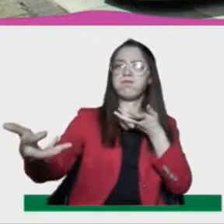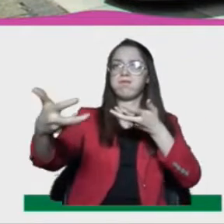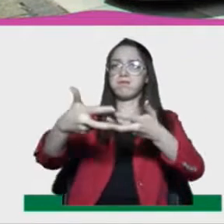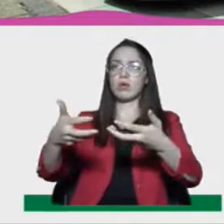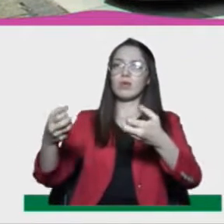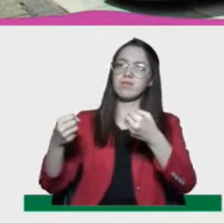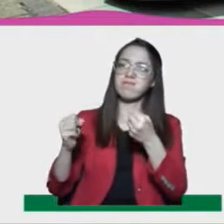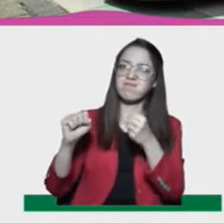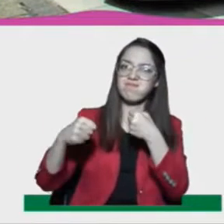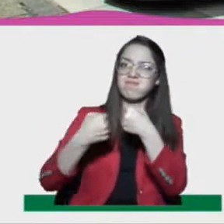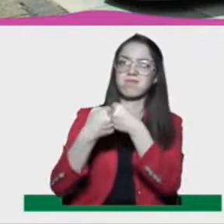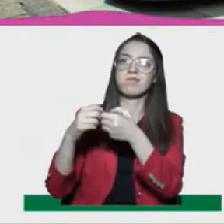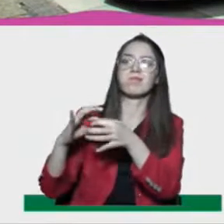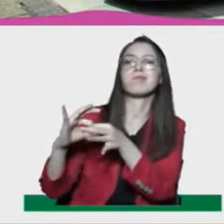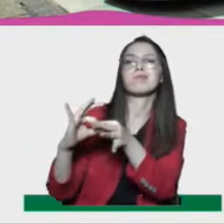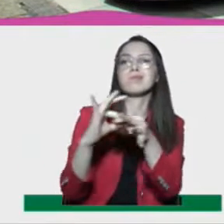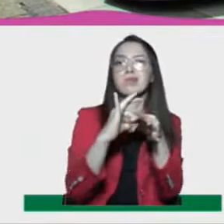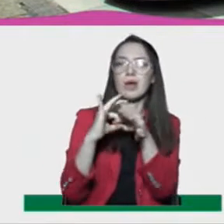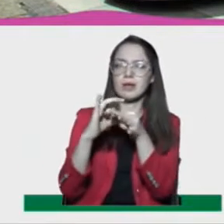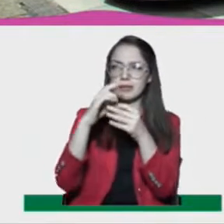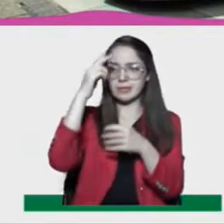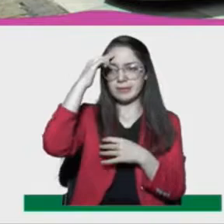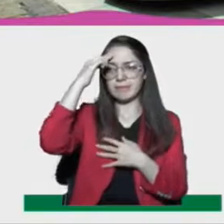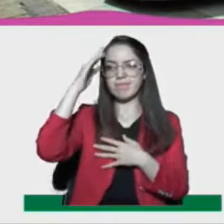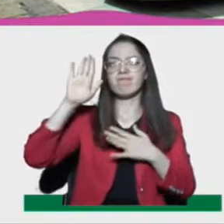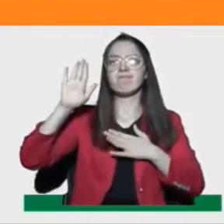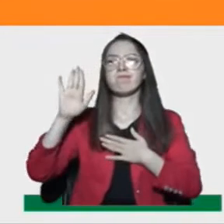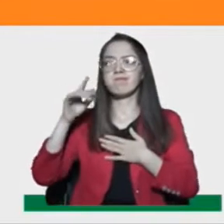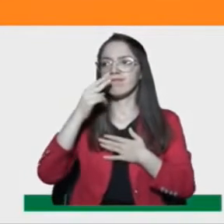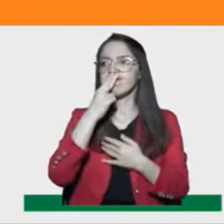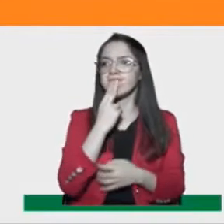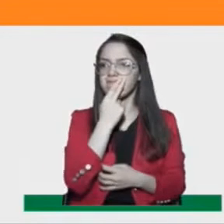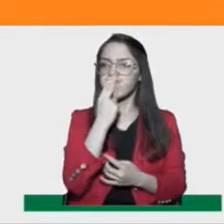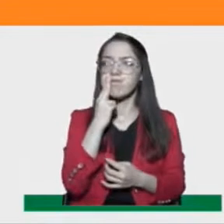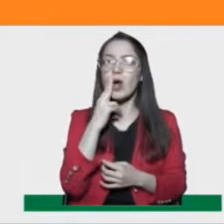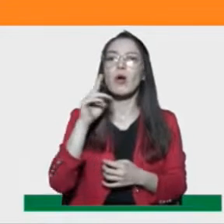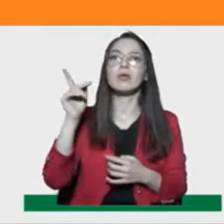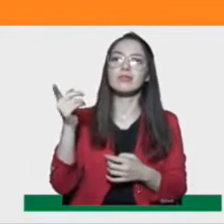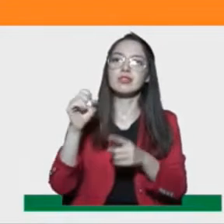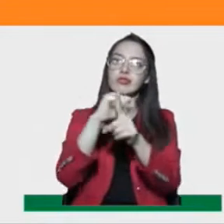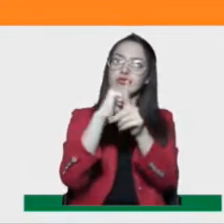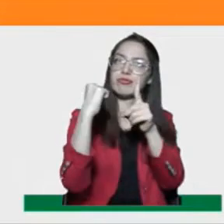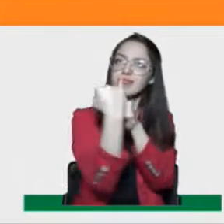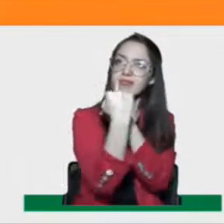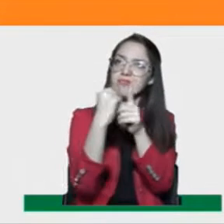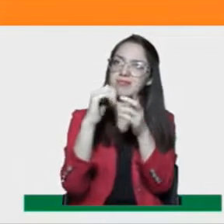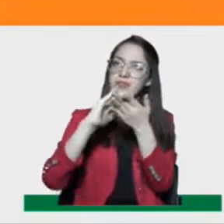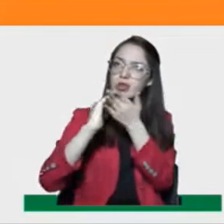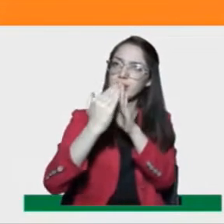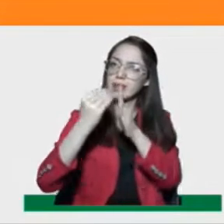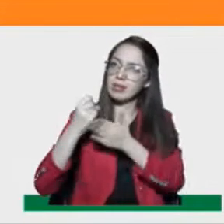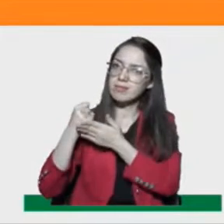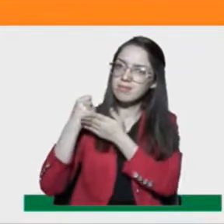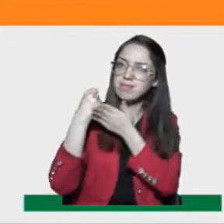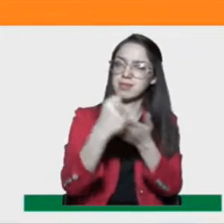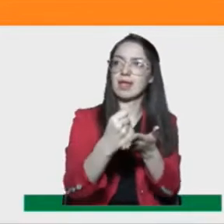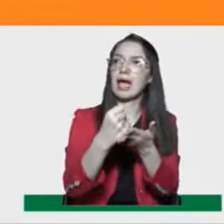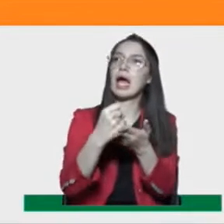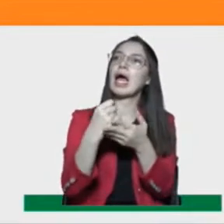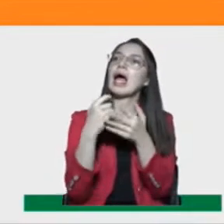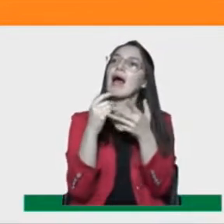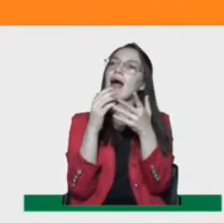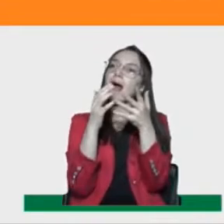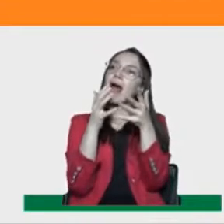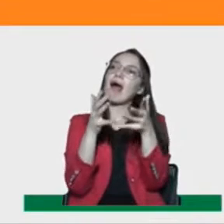compromiso permanente con lo social, un compromiso permanente con lo comunitario. Para ello, en ese lenguaje del